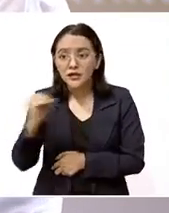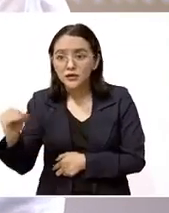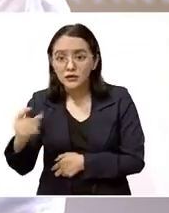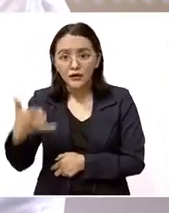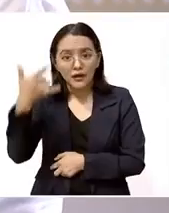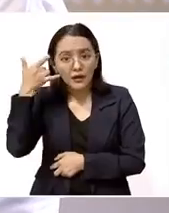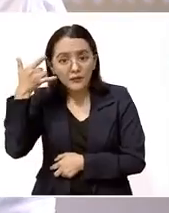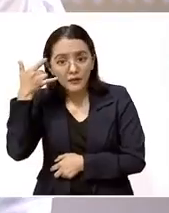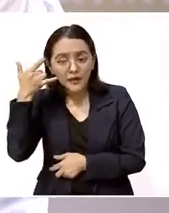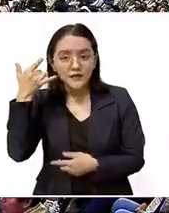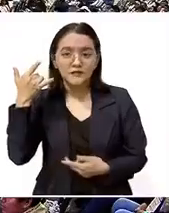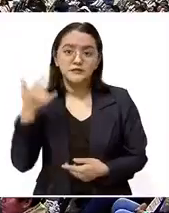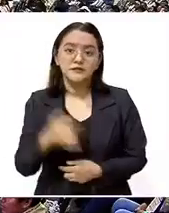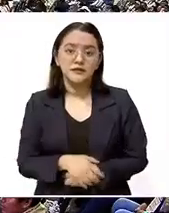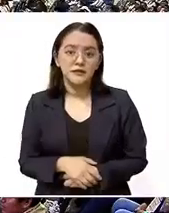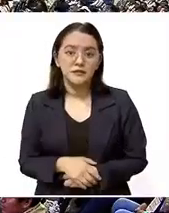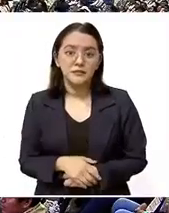Campeche,